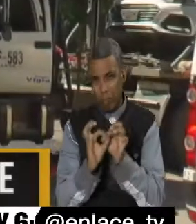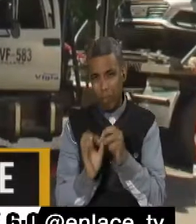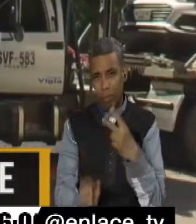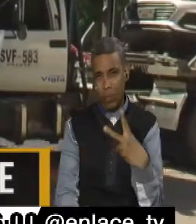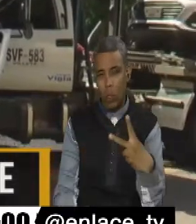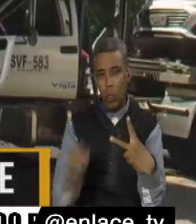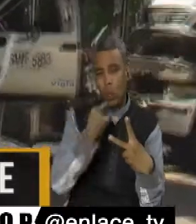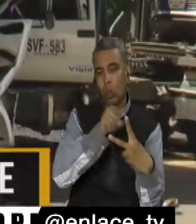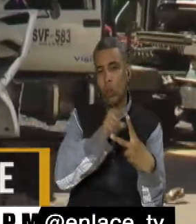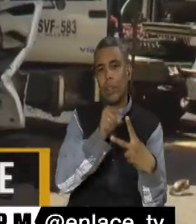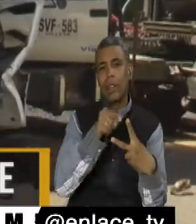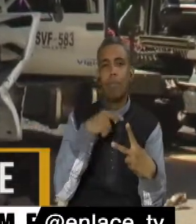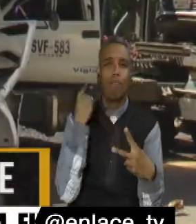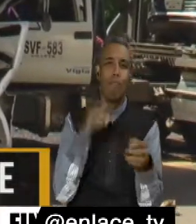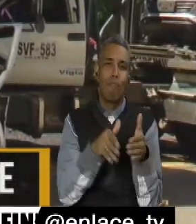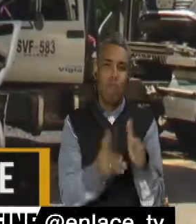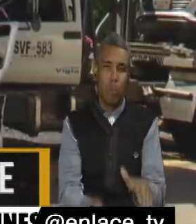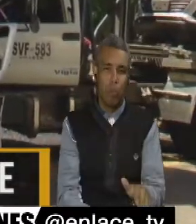de placas